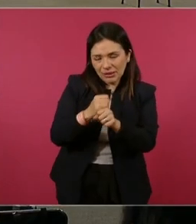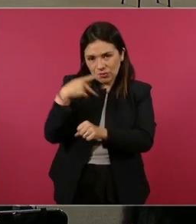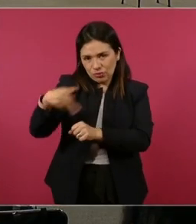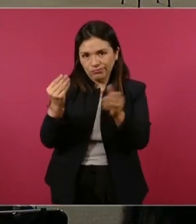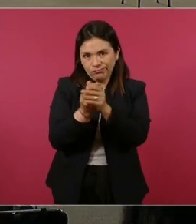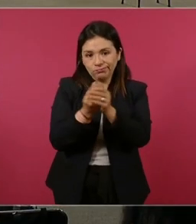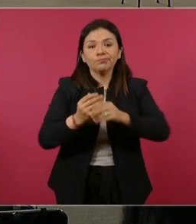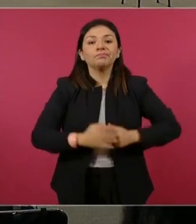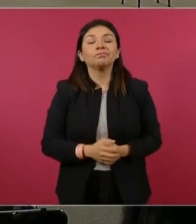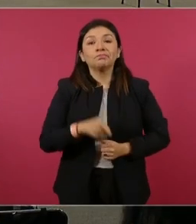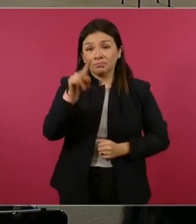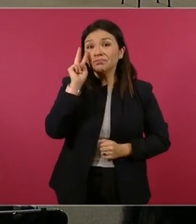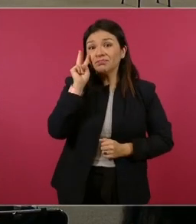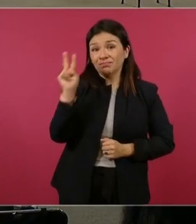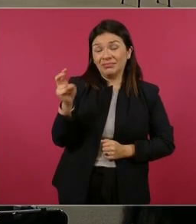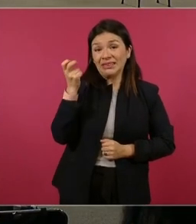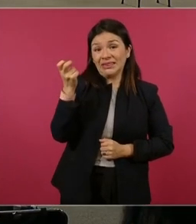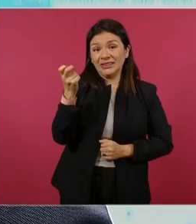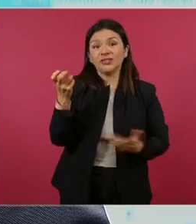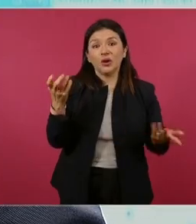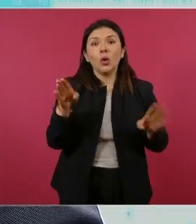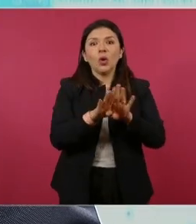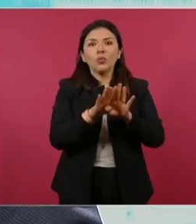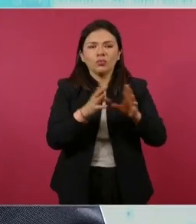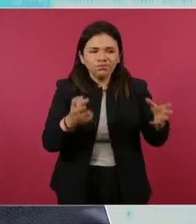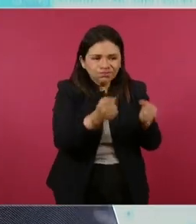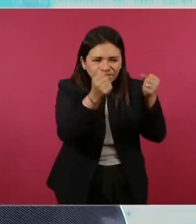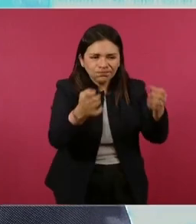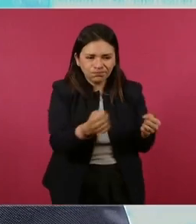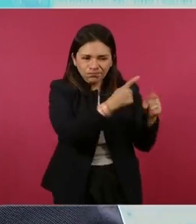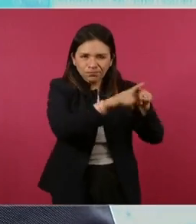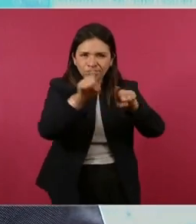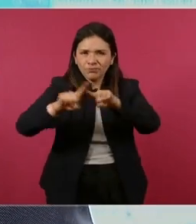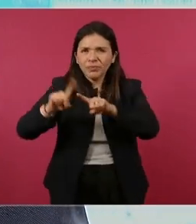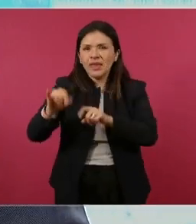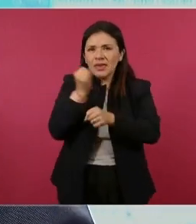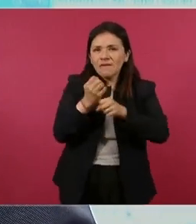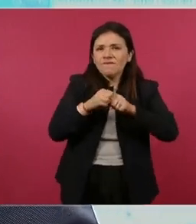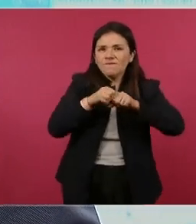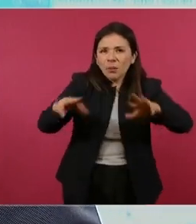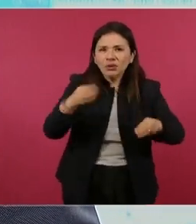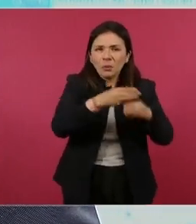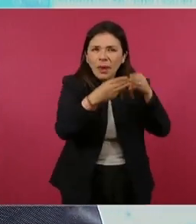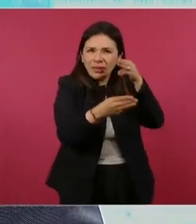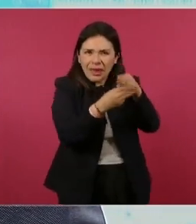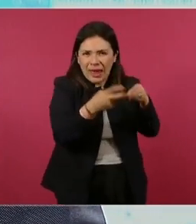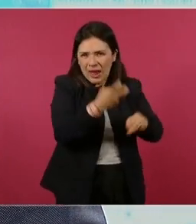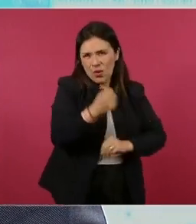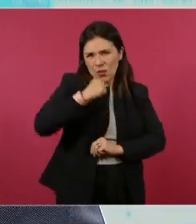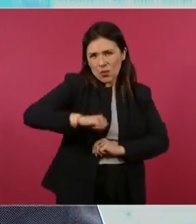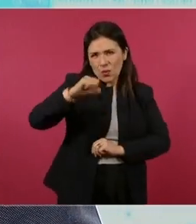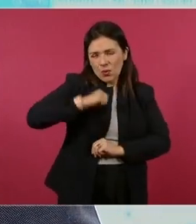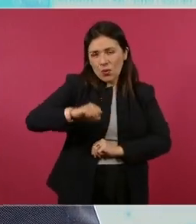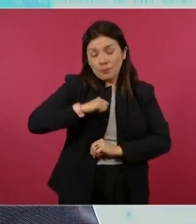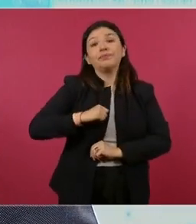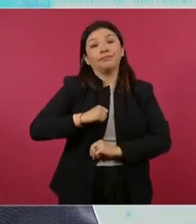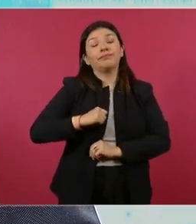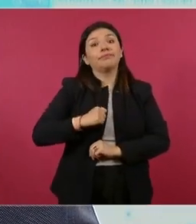arqueológica. Como ustedes ven, por lo que se refiere a la recuperación de información y materiales arqueológicos, ya